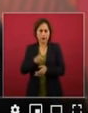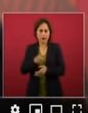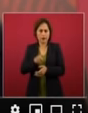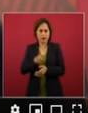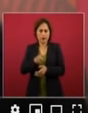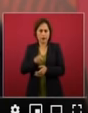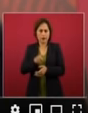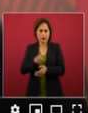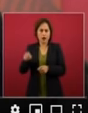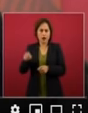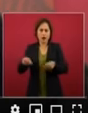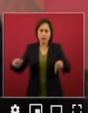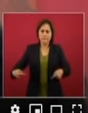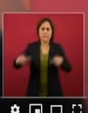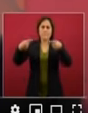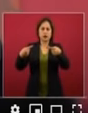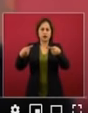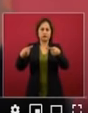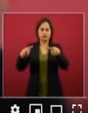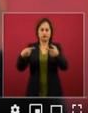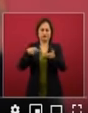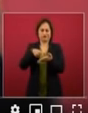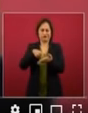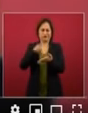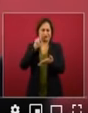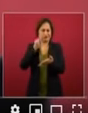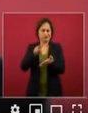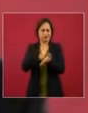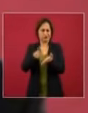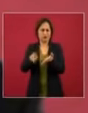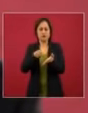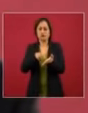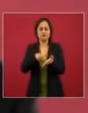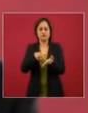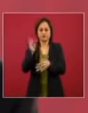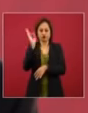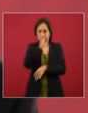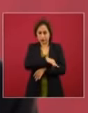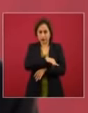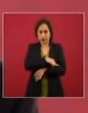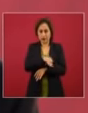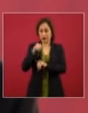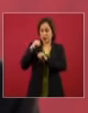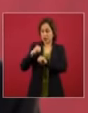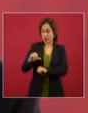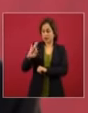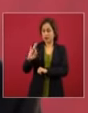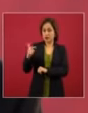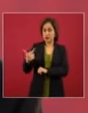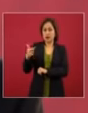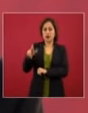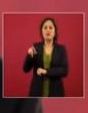es cierto, está haciendo la investigación la Fiscalía General de la